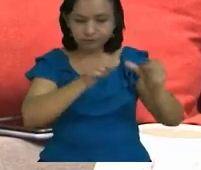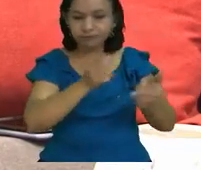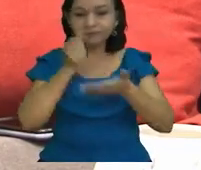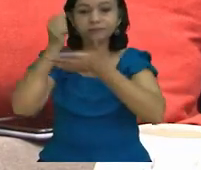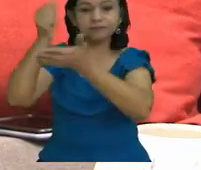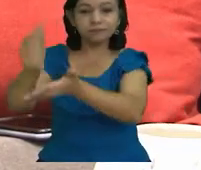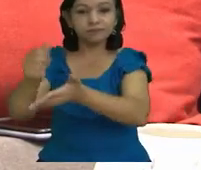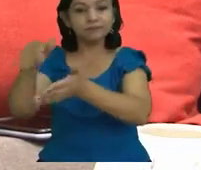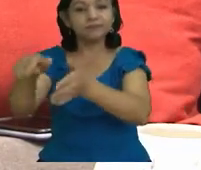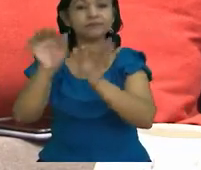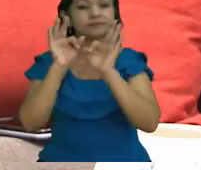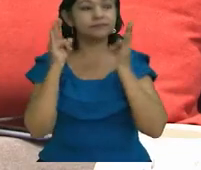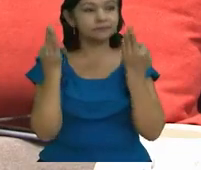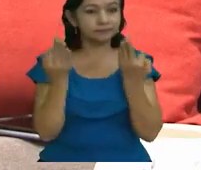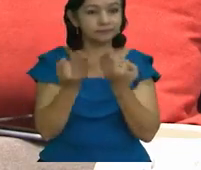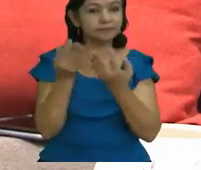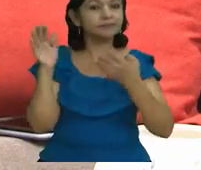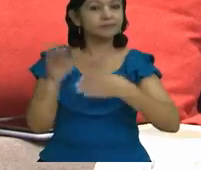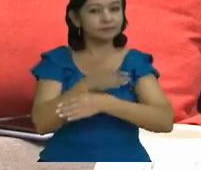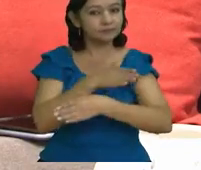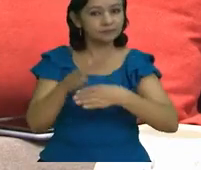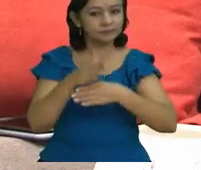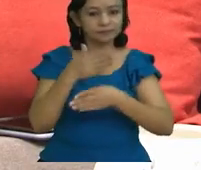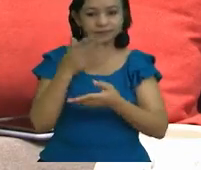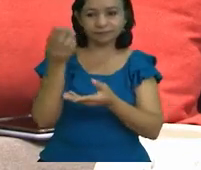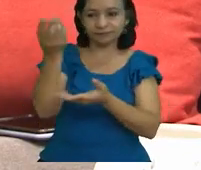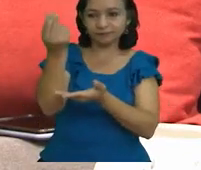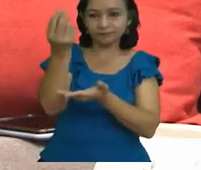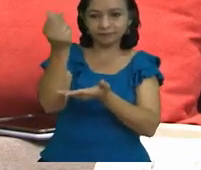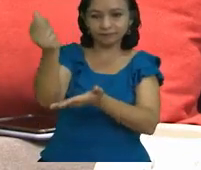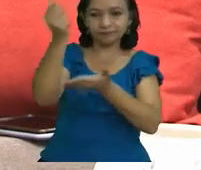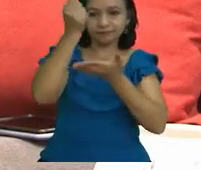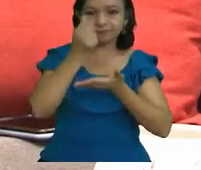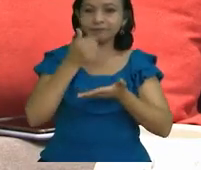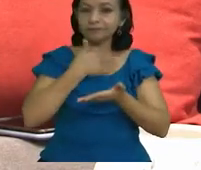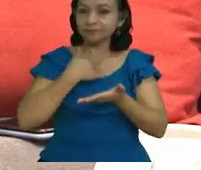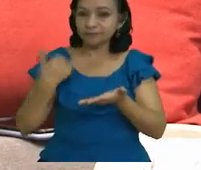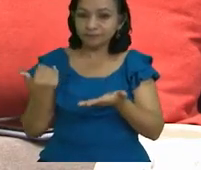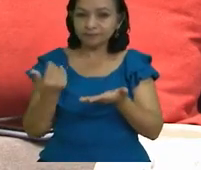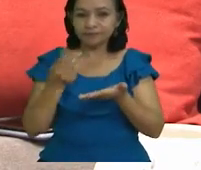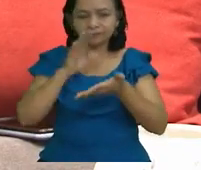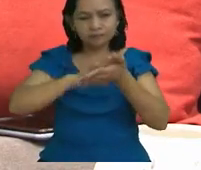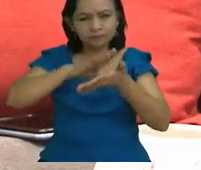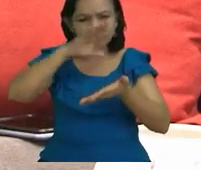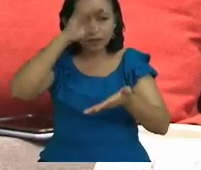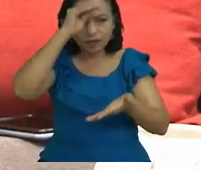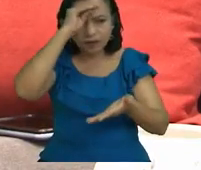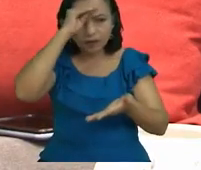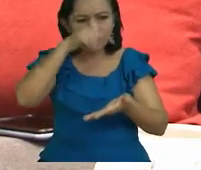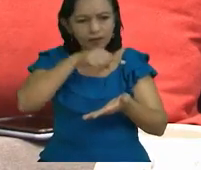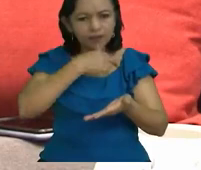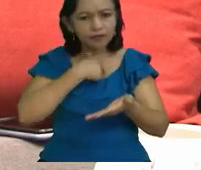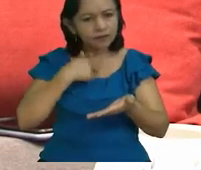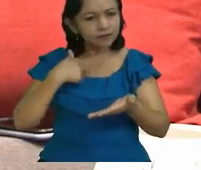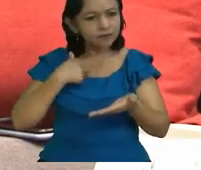productor, de esa familia, ya es diferente, ya tiene mejor ingreso. Y aparte de eso, ellos están aprendiendo a